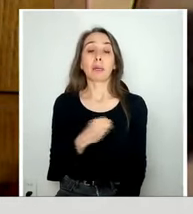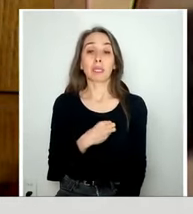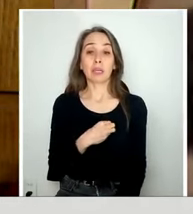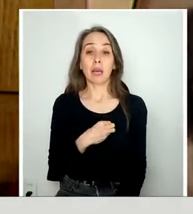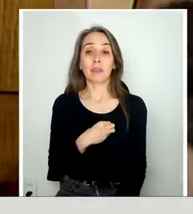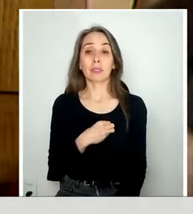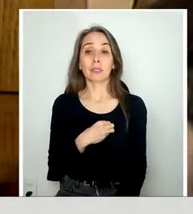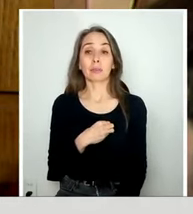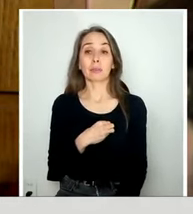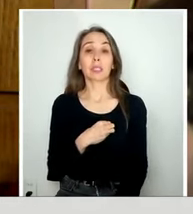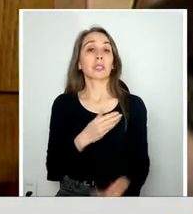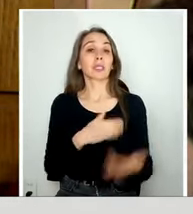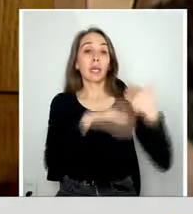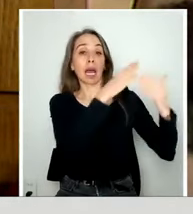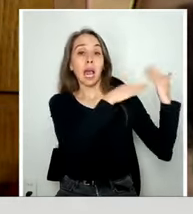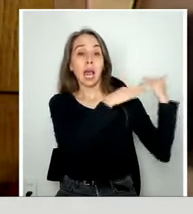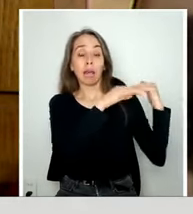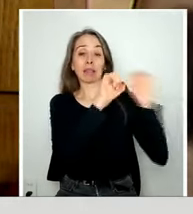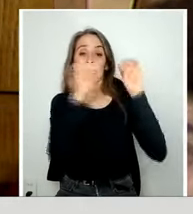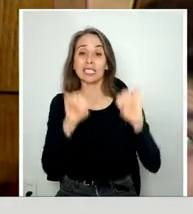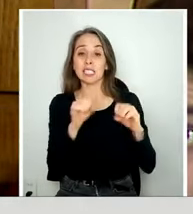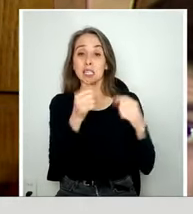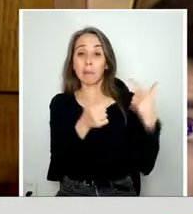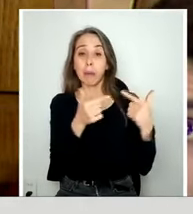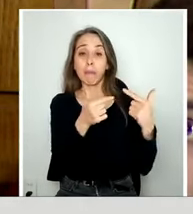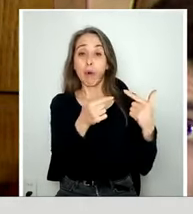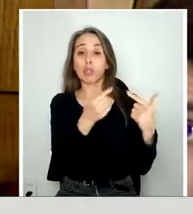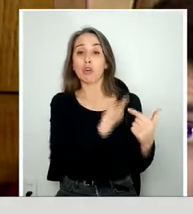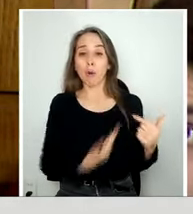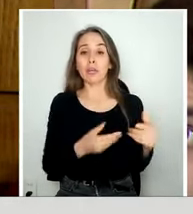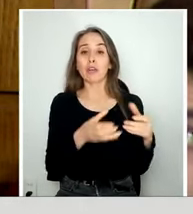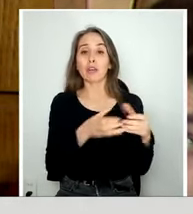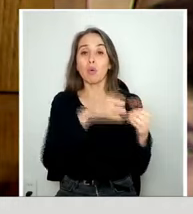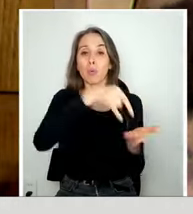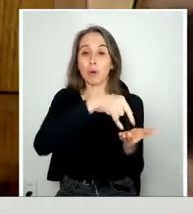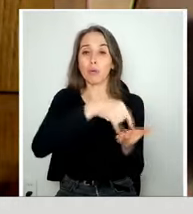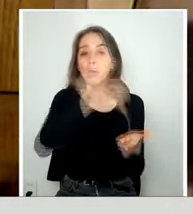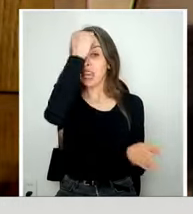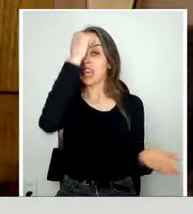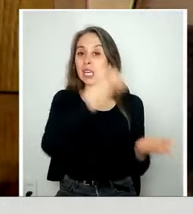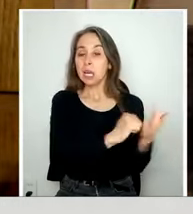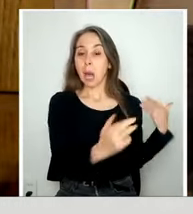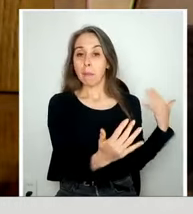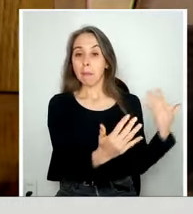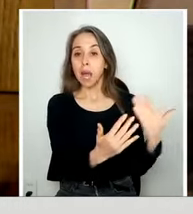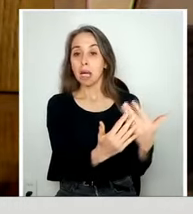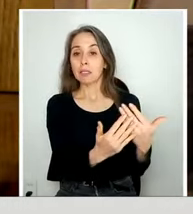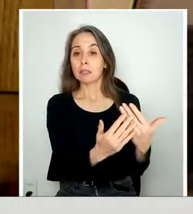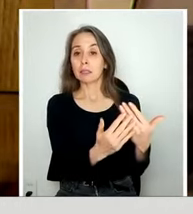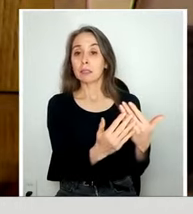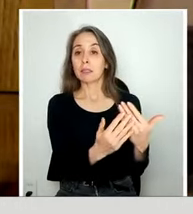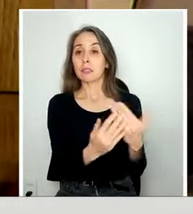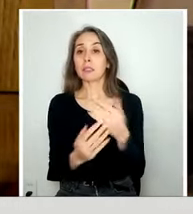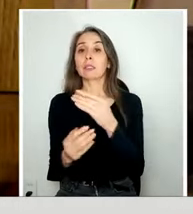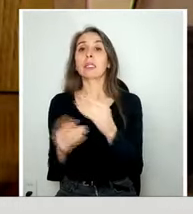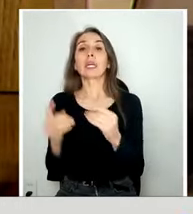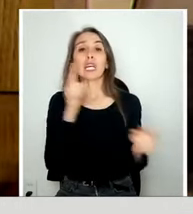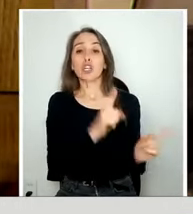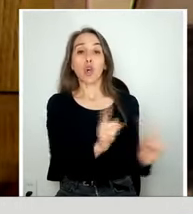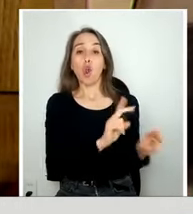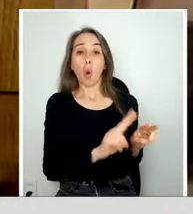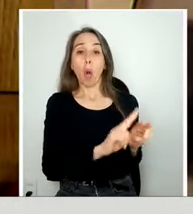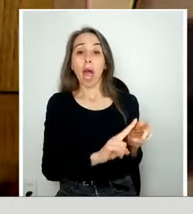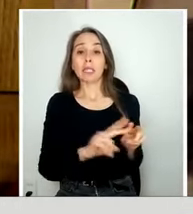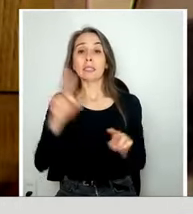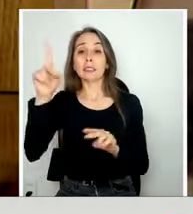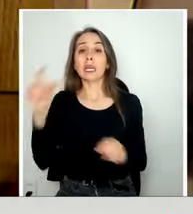del sistema político ha empezado a ser subrogada por la Corte Suprema que duda cabe